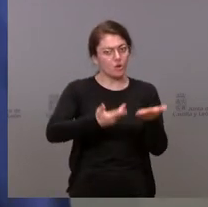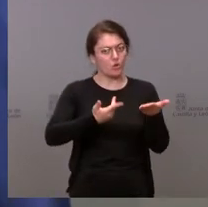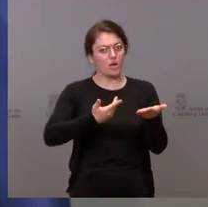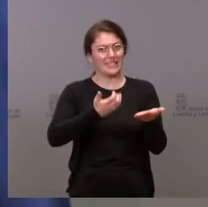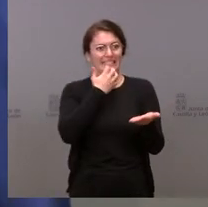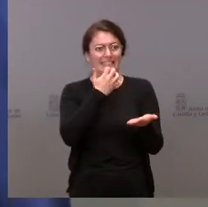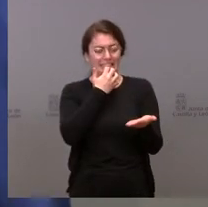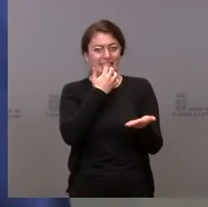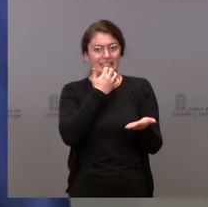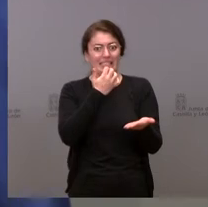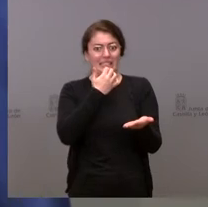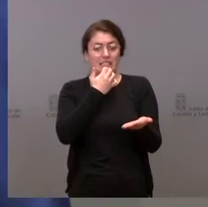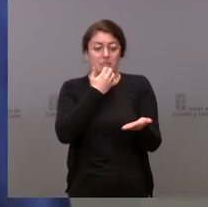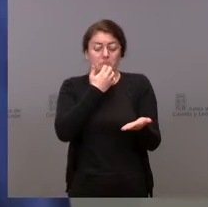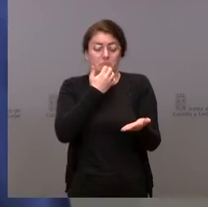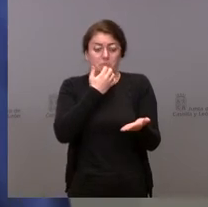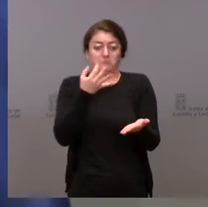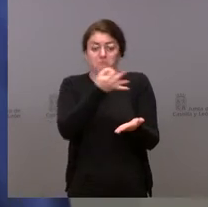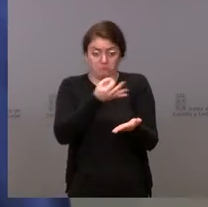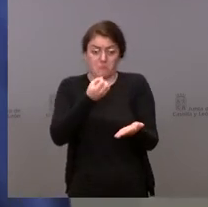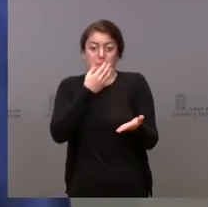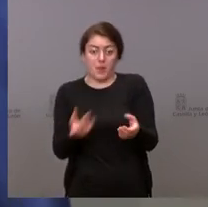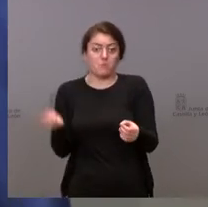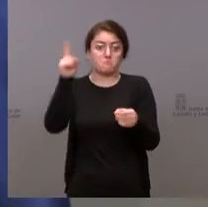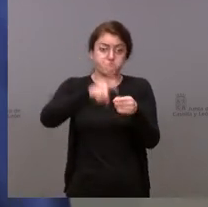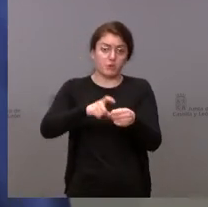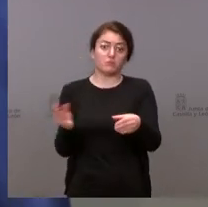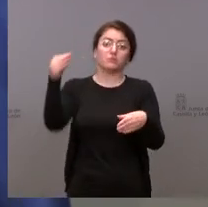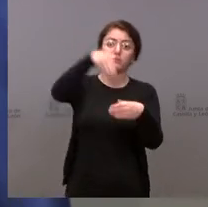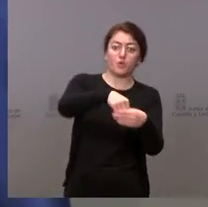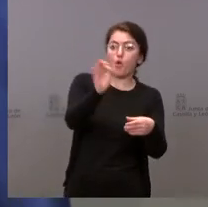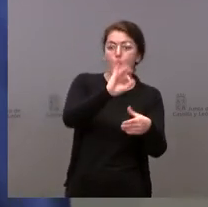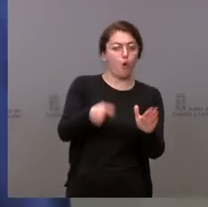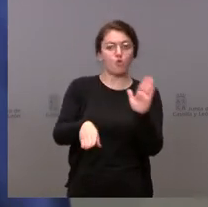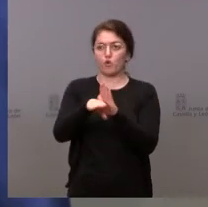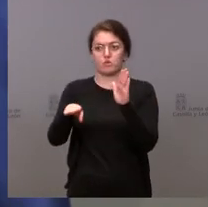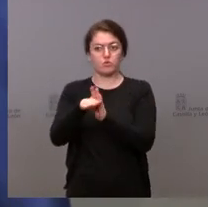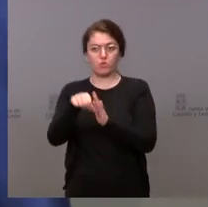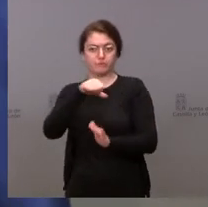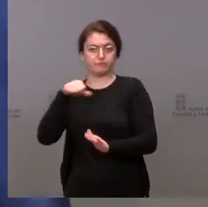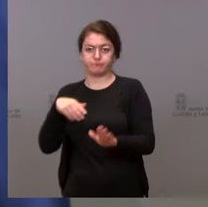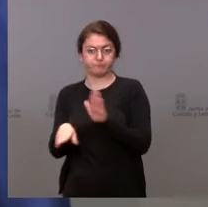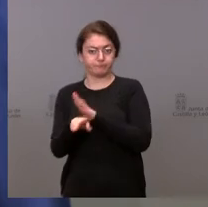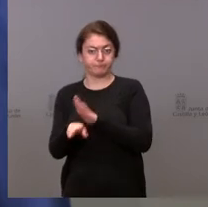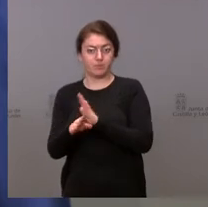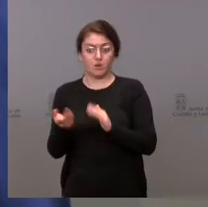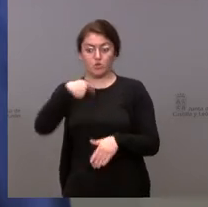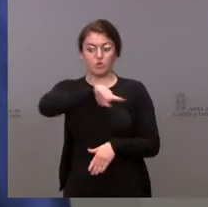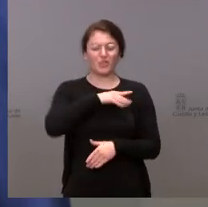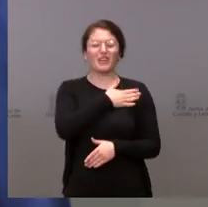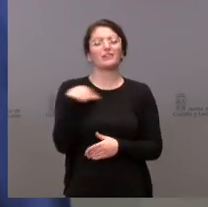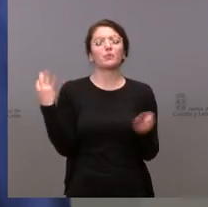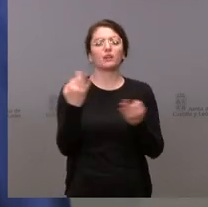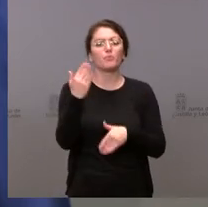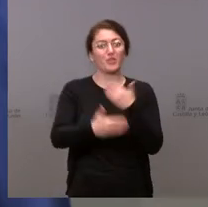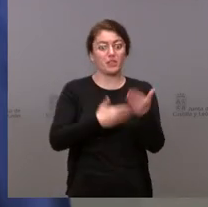es conveniente adherirse o seguir funcionando como hasta ahora nosotros lo que queríamos es que este procedimiento que es un beneficio